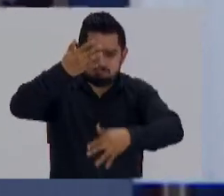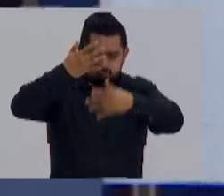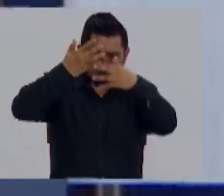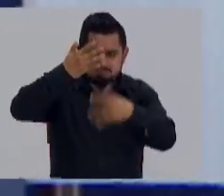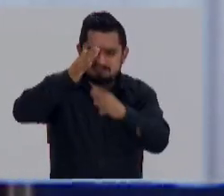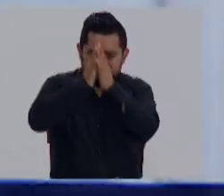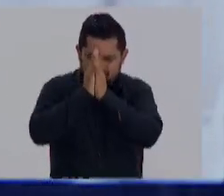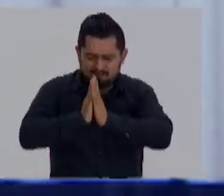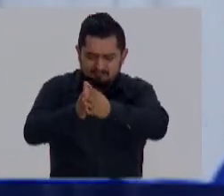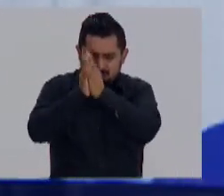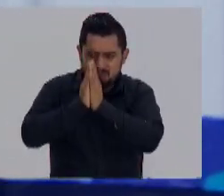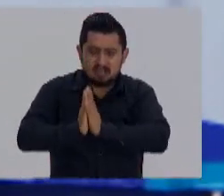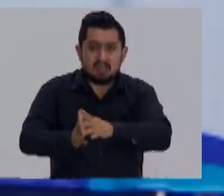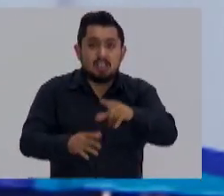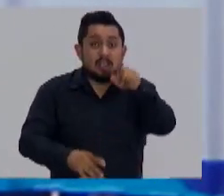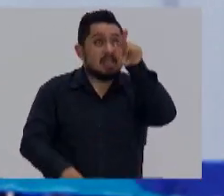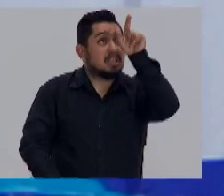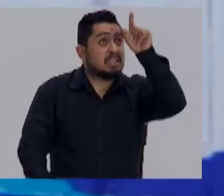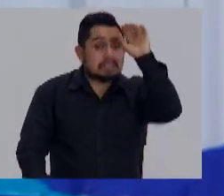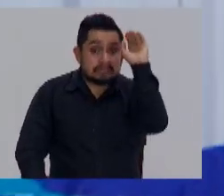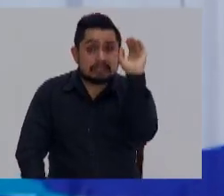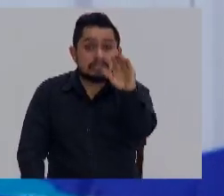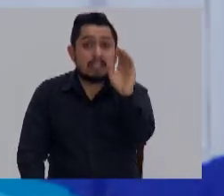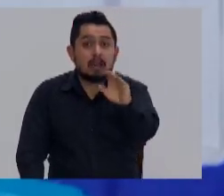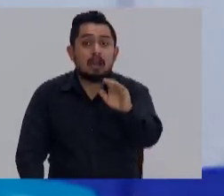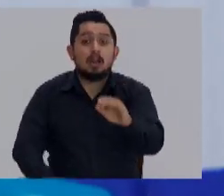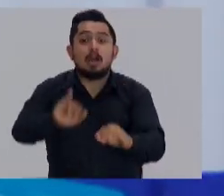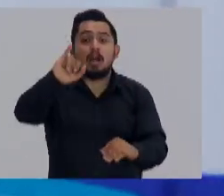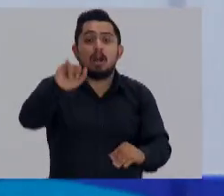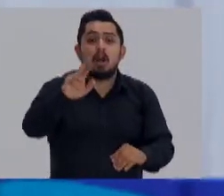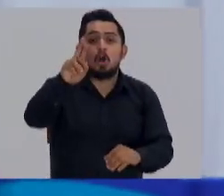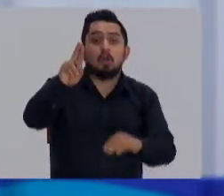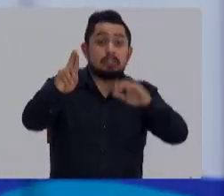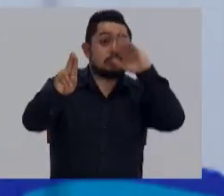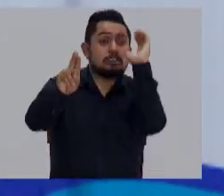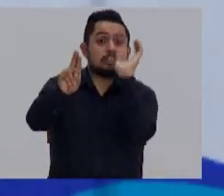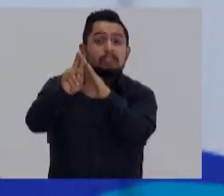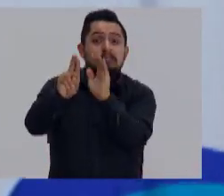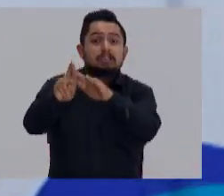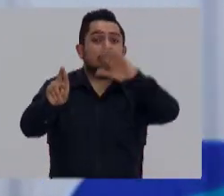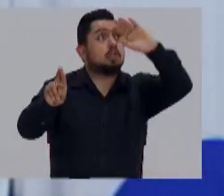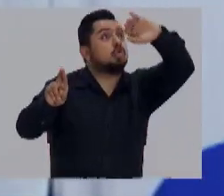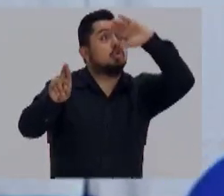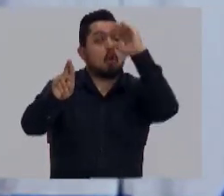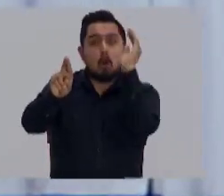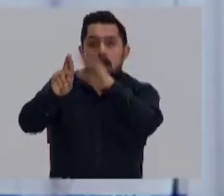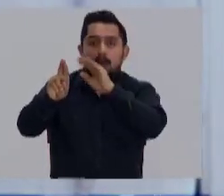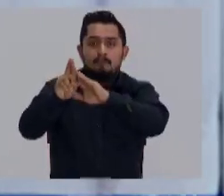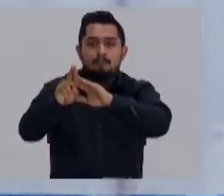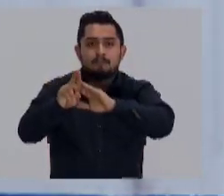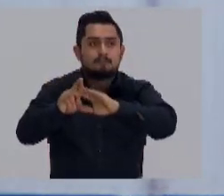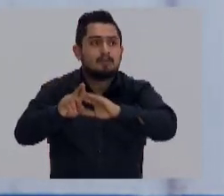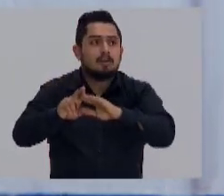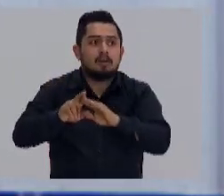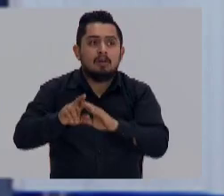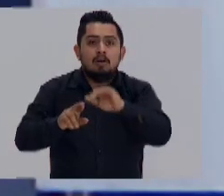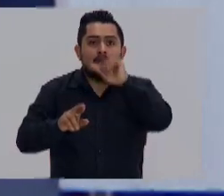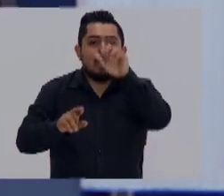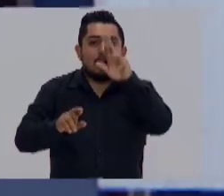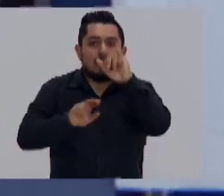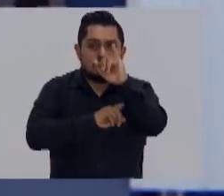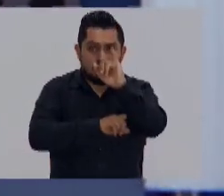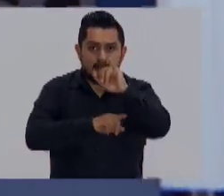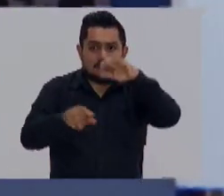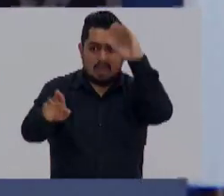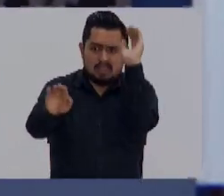oraba. Llama, decía, a Junior al ministerio. Llama a Ari al